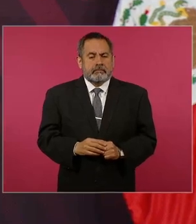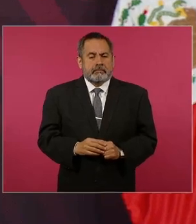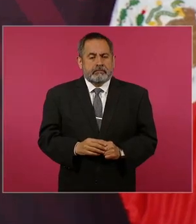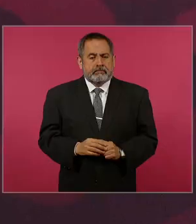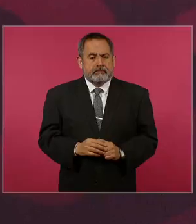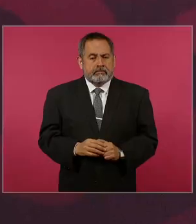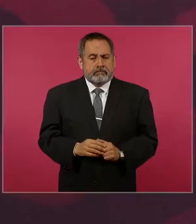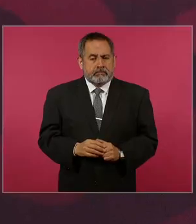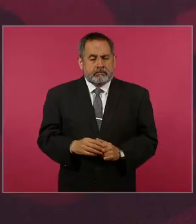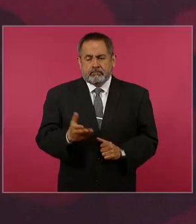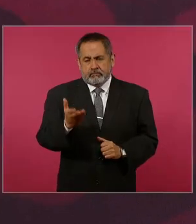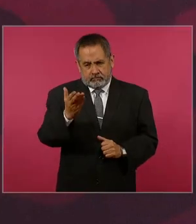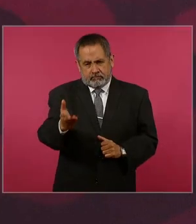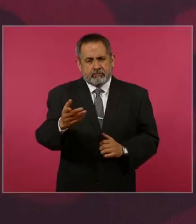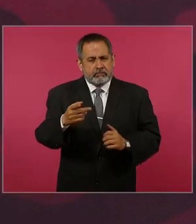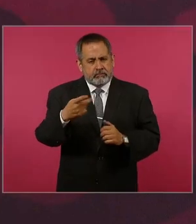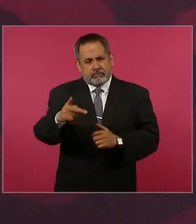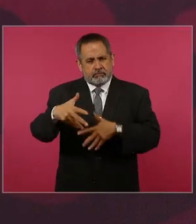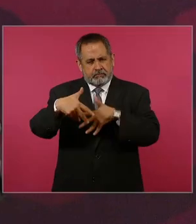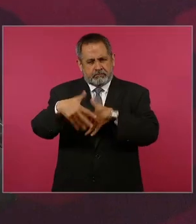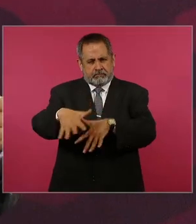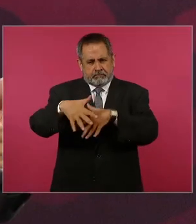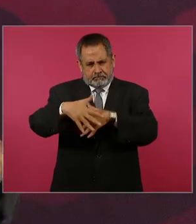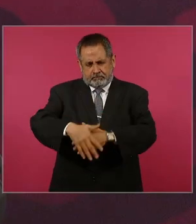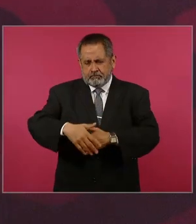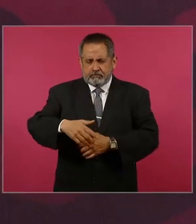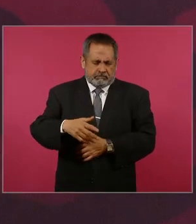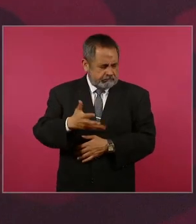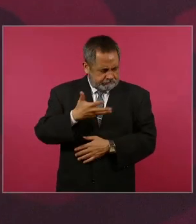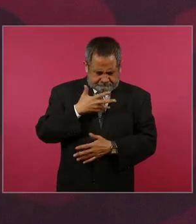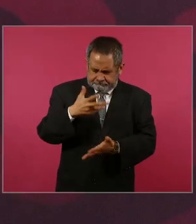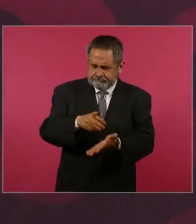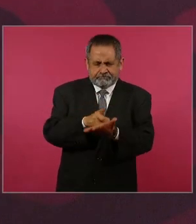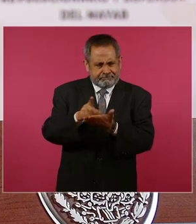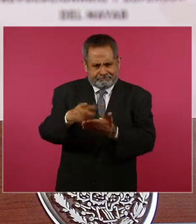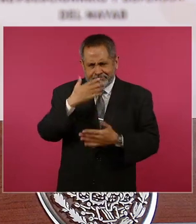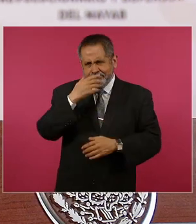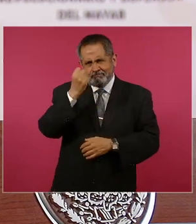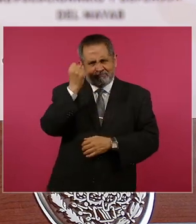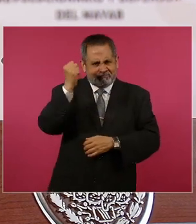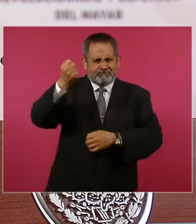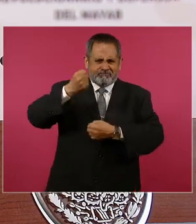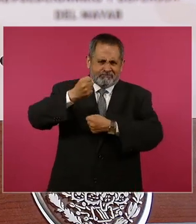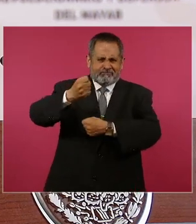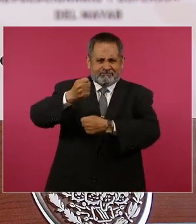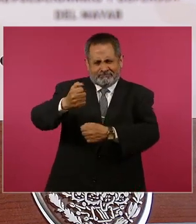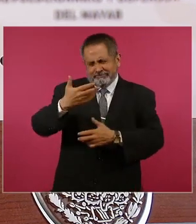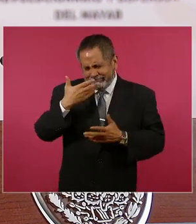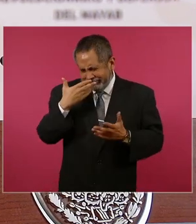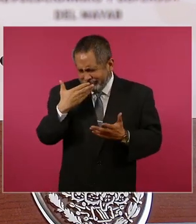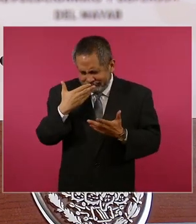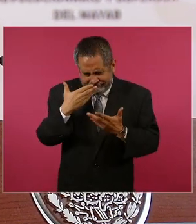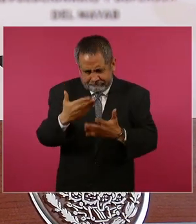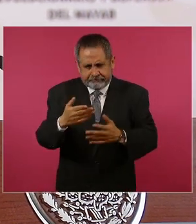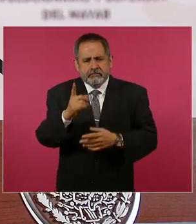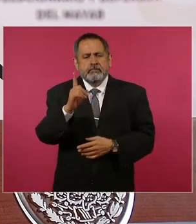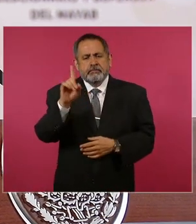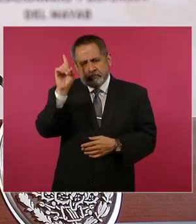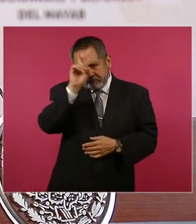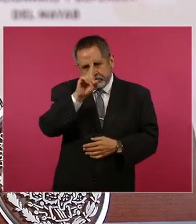lleven a cabo sus protestas, tienen todo su derecho, pero la recomendación